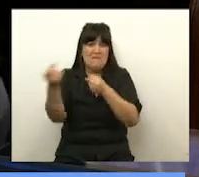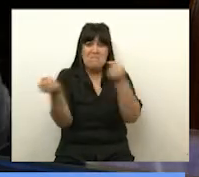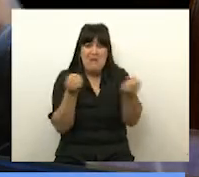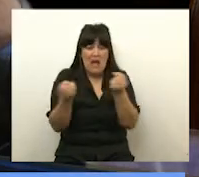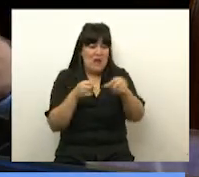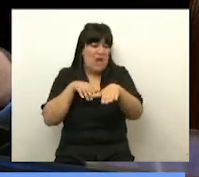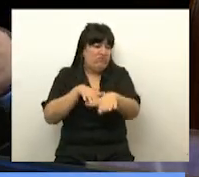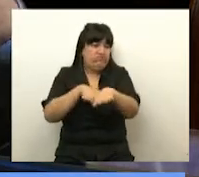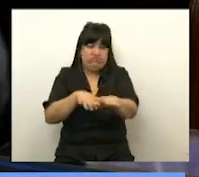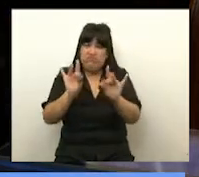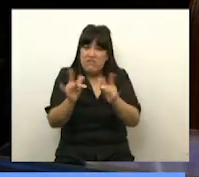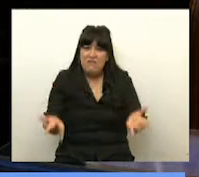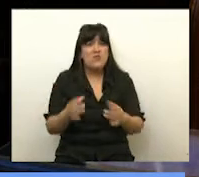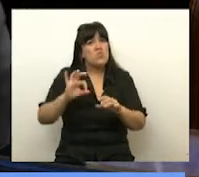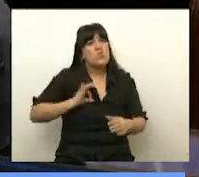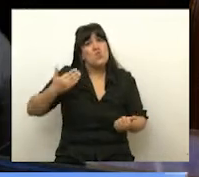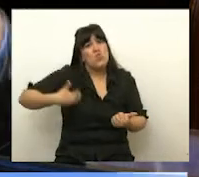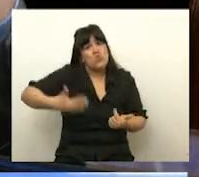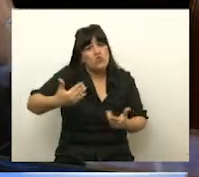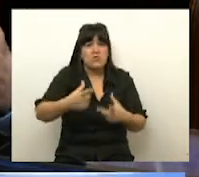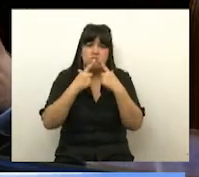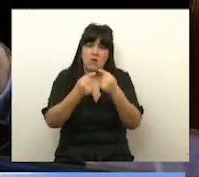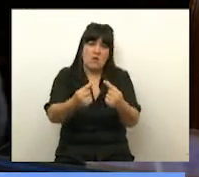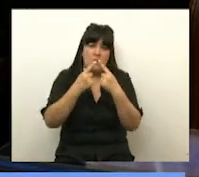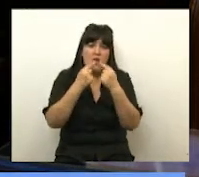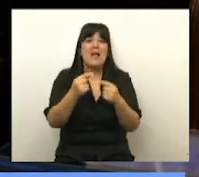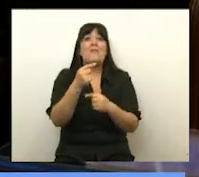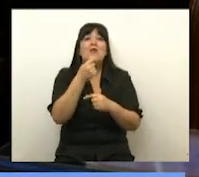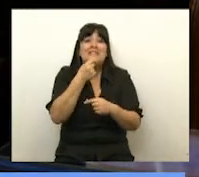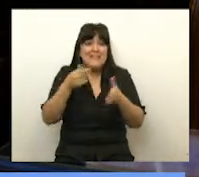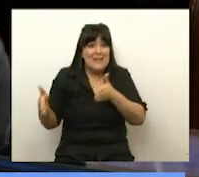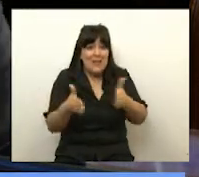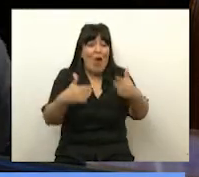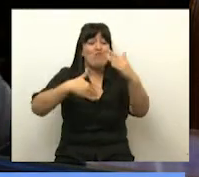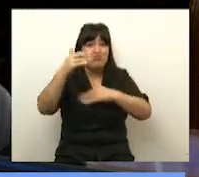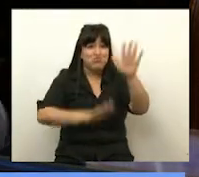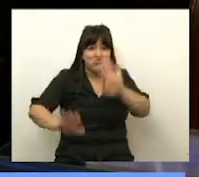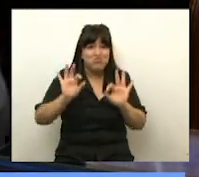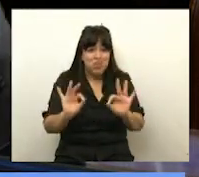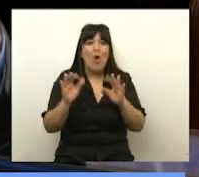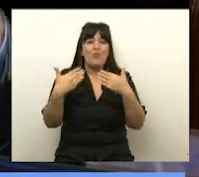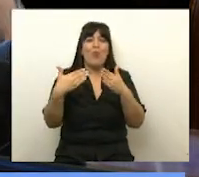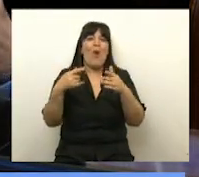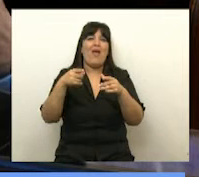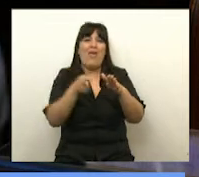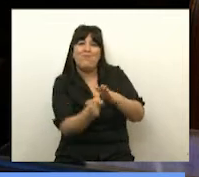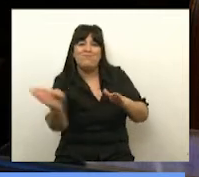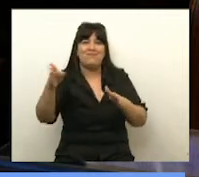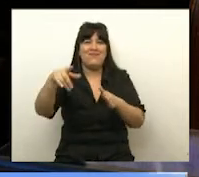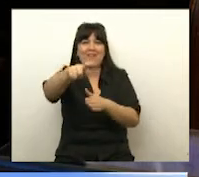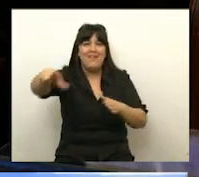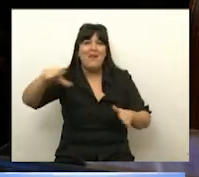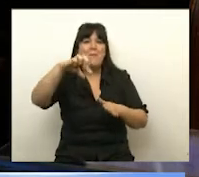inclusive hemos demandado todos los años, como aquellas que nos van a permitir la conexión con el Pacífico, la salida al Pacífico, como es la